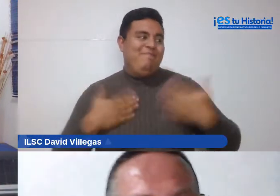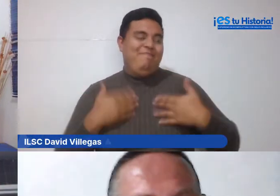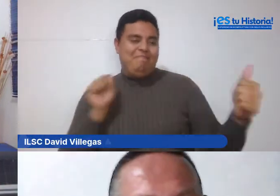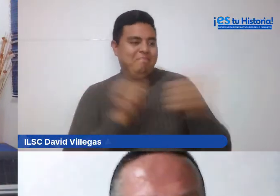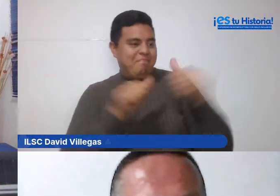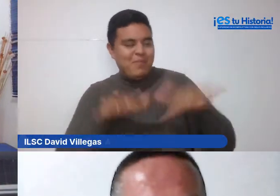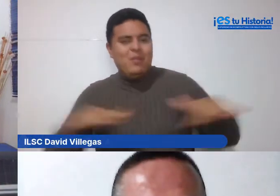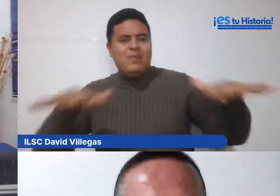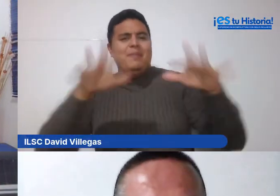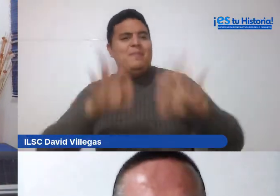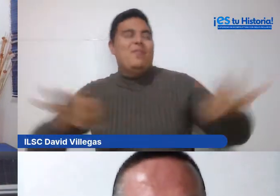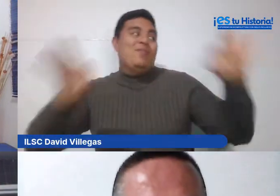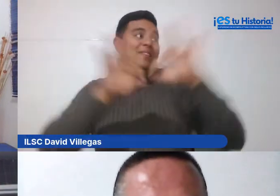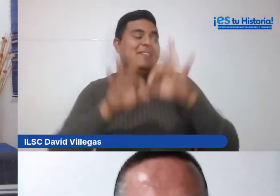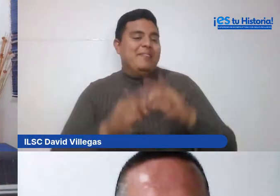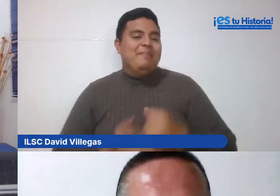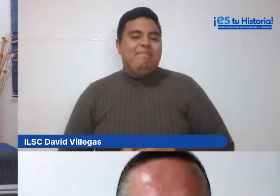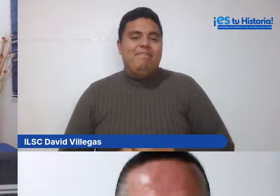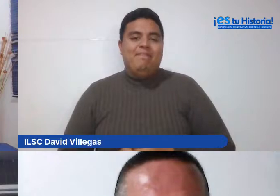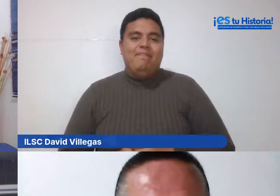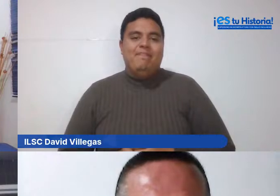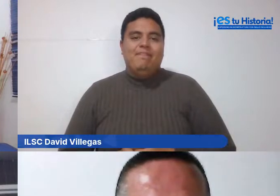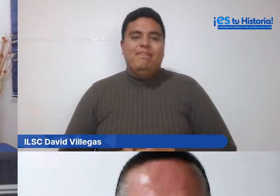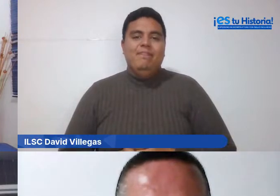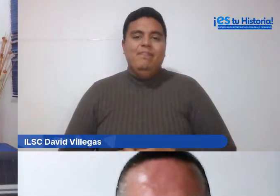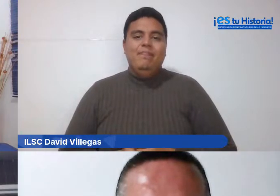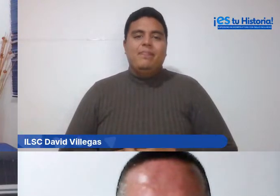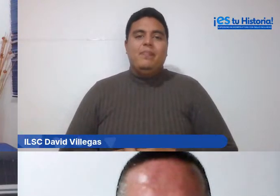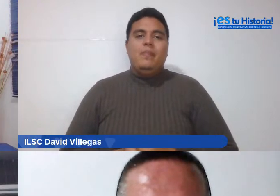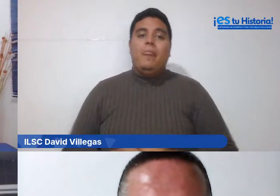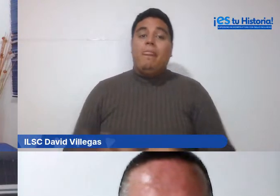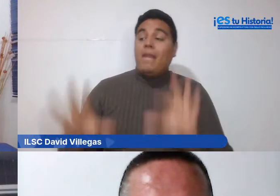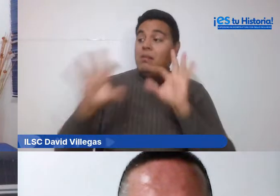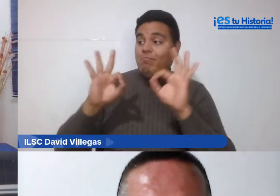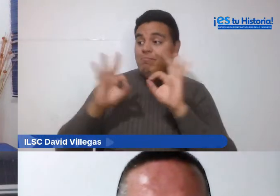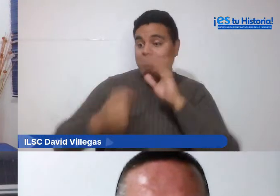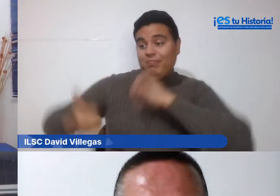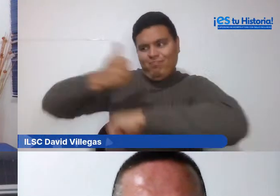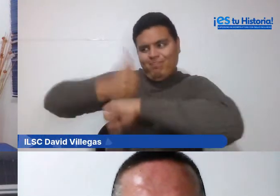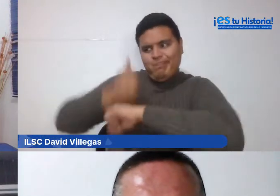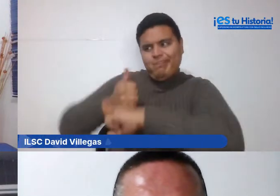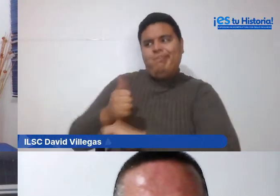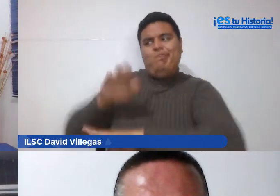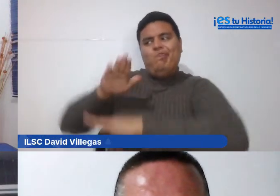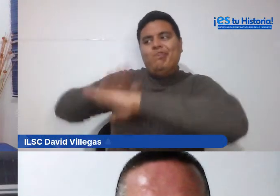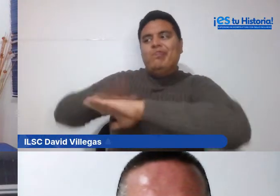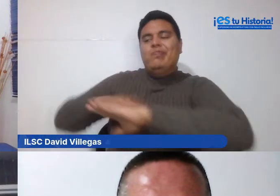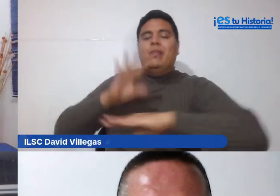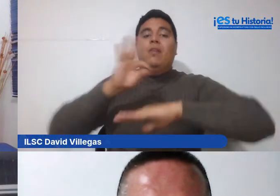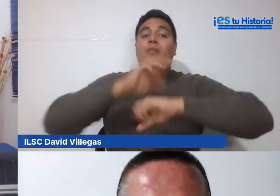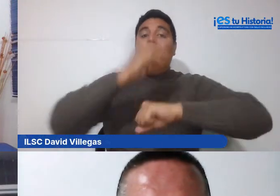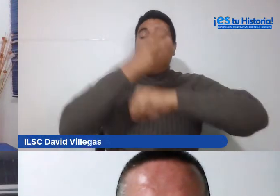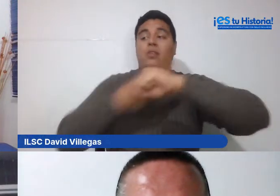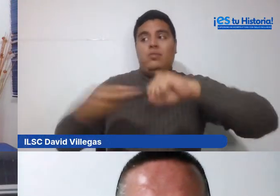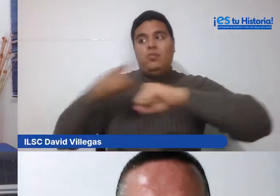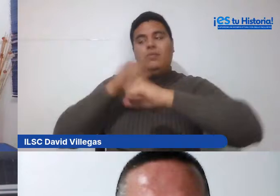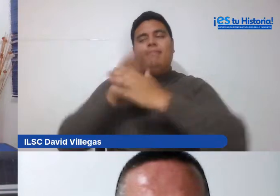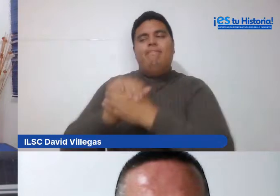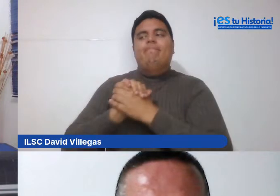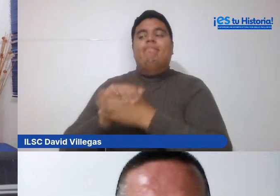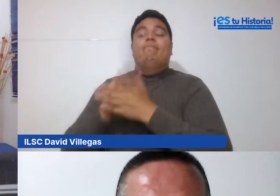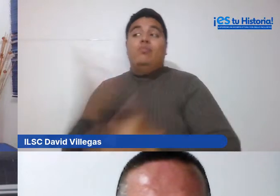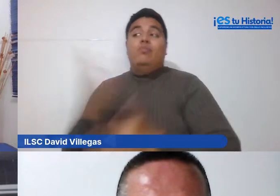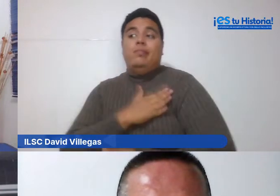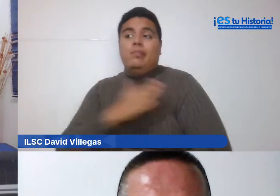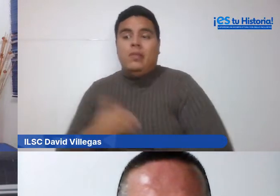espacio tan importante. Bueno, rector, para nosotros también de la Fundación Nuevo Horizonte es un gusto saludarlo, y también, pues, obviamente